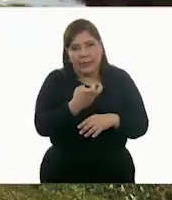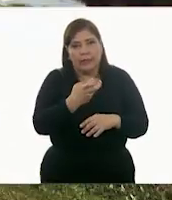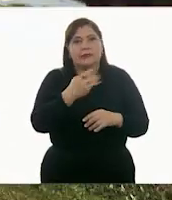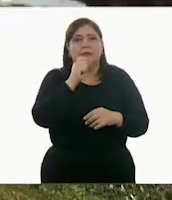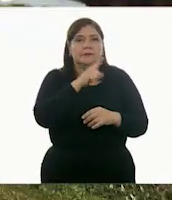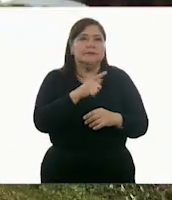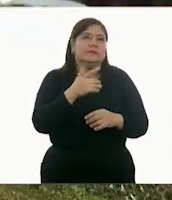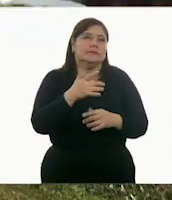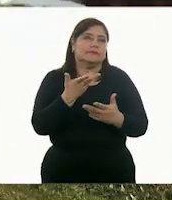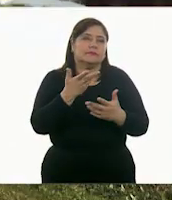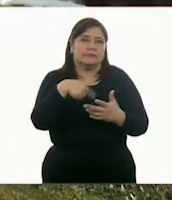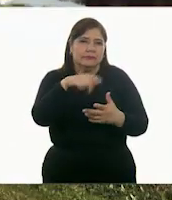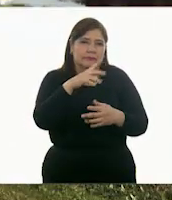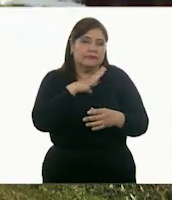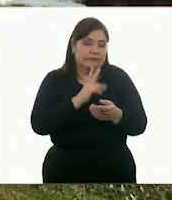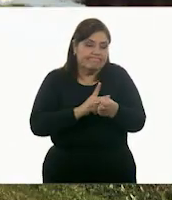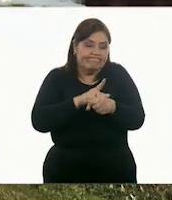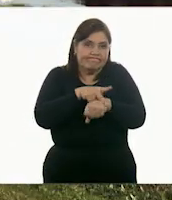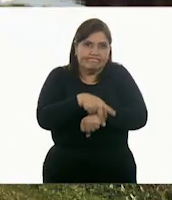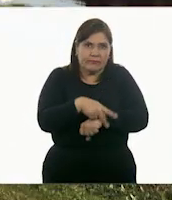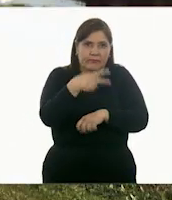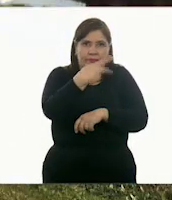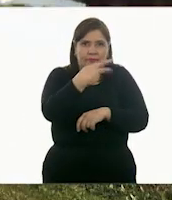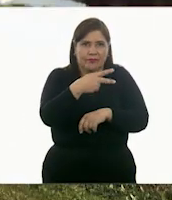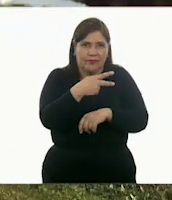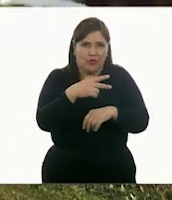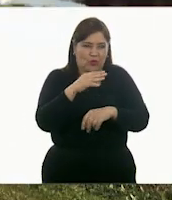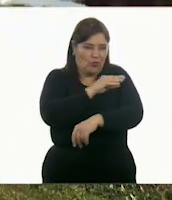la piel que tenían estos animales.